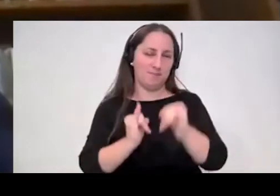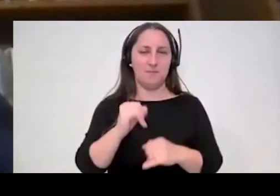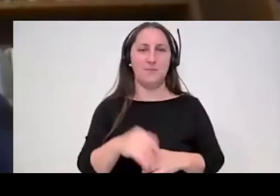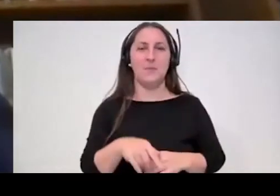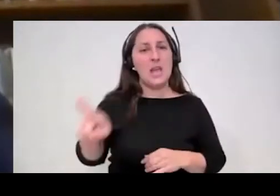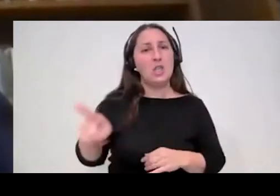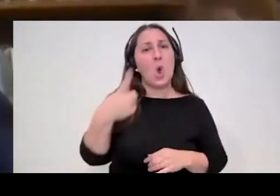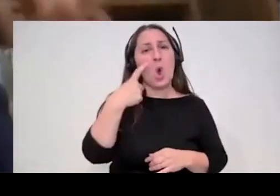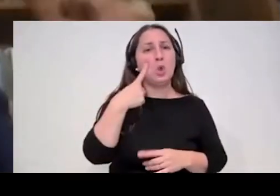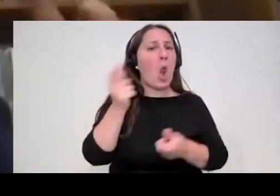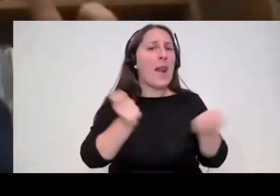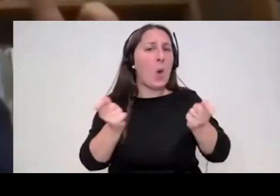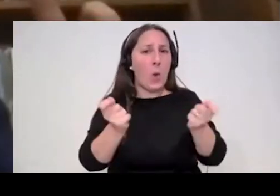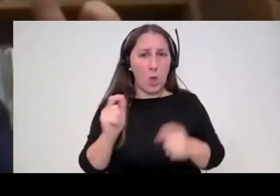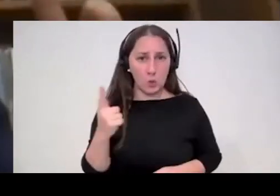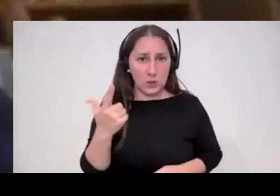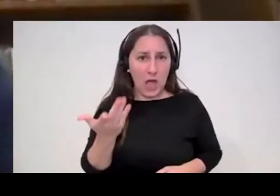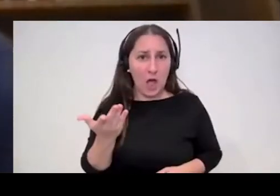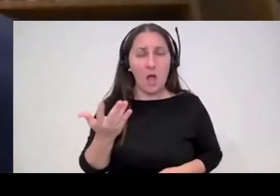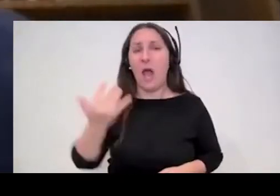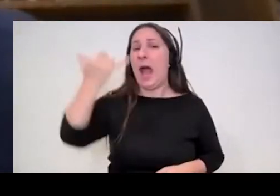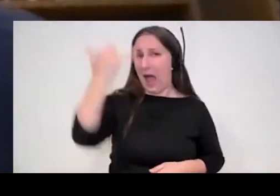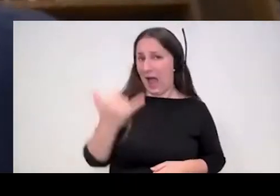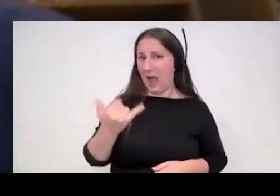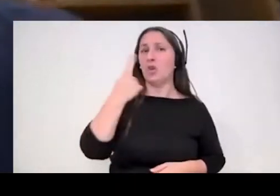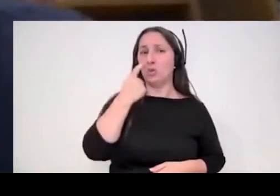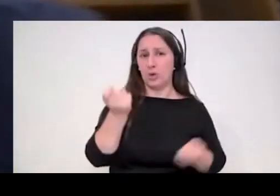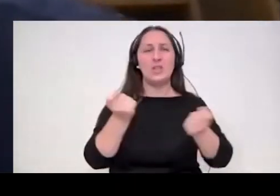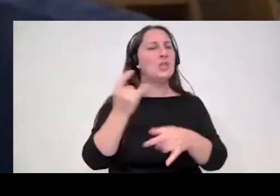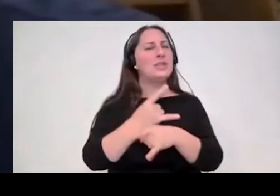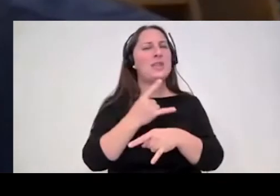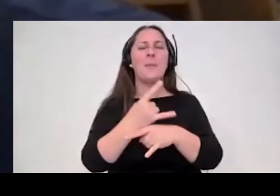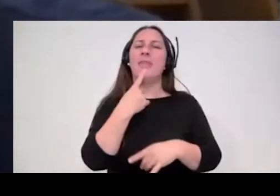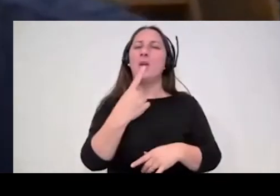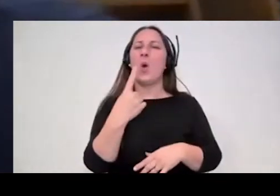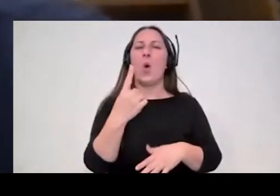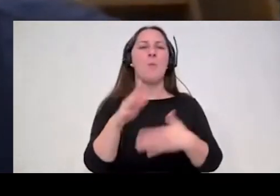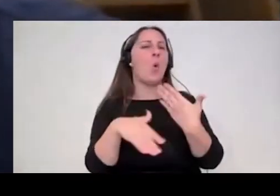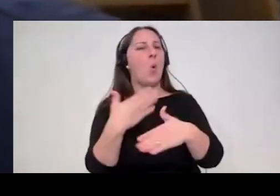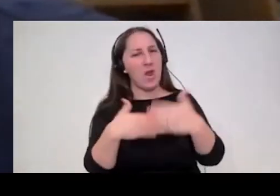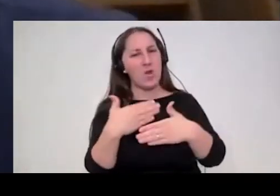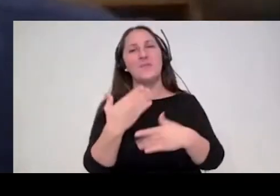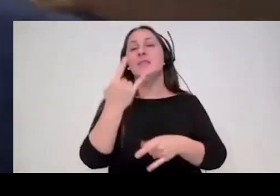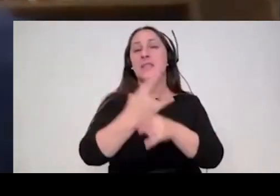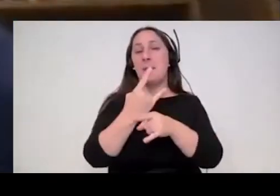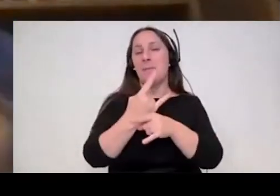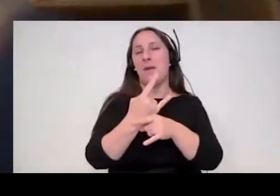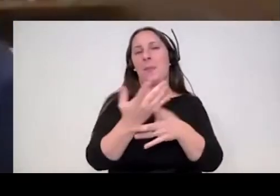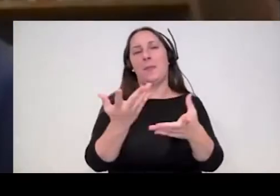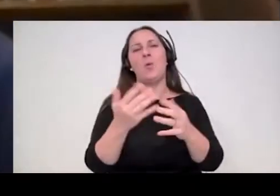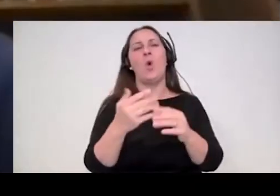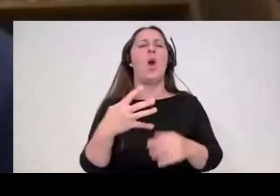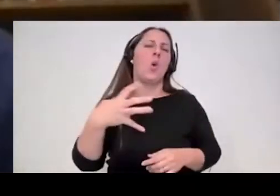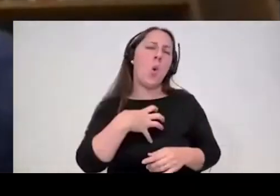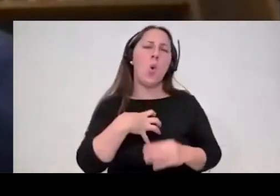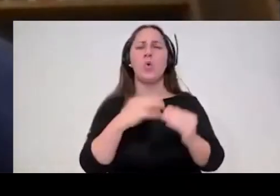regulado? Hay regulación. Miren, yo siempre hago un jueguito, ¿no? A veces después me encuentro con alguien, lo hago en grado, en posgrado, en los